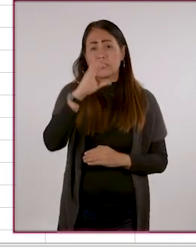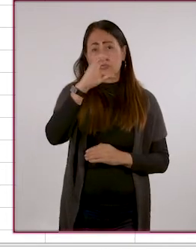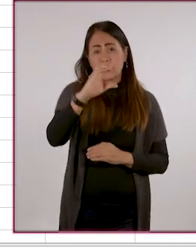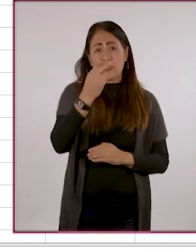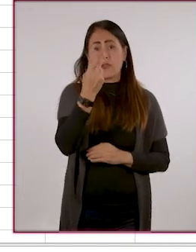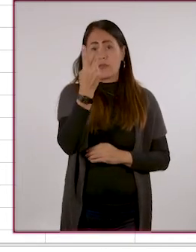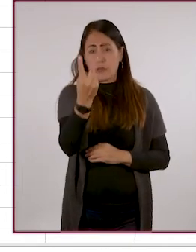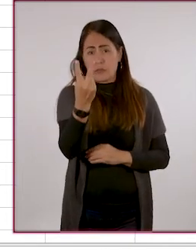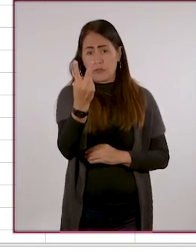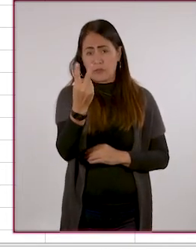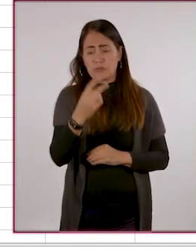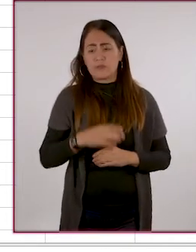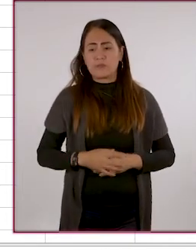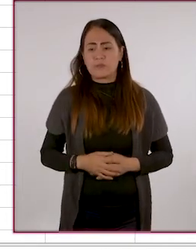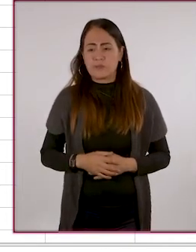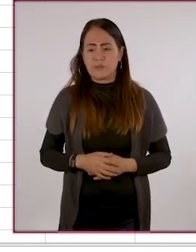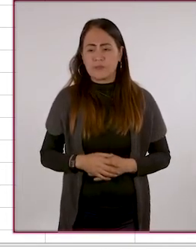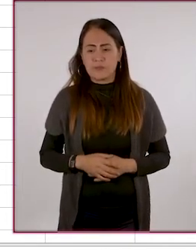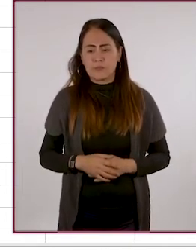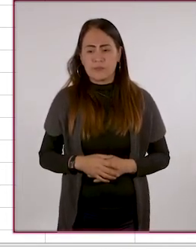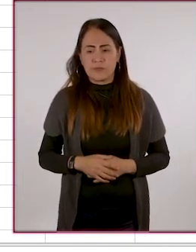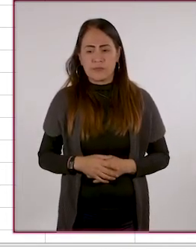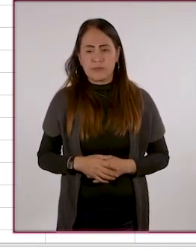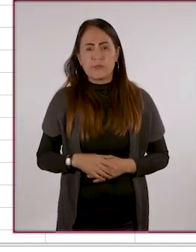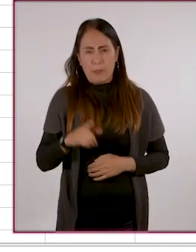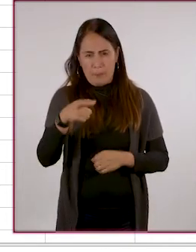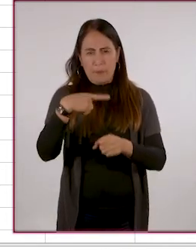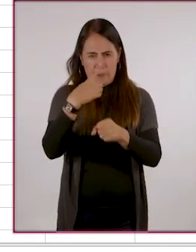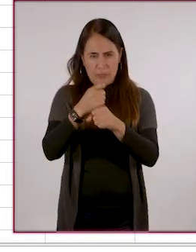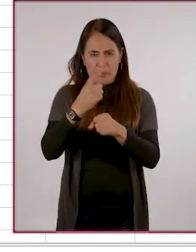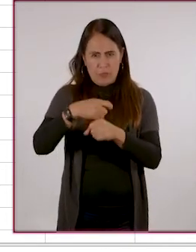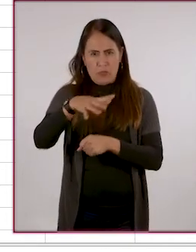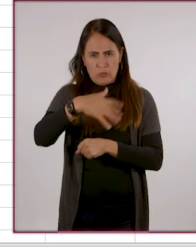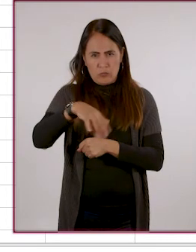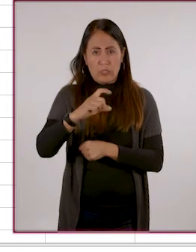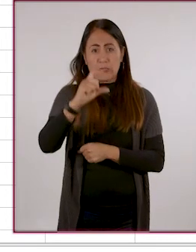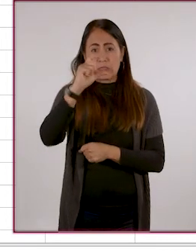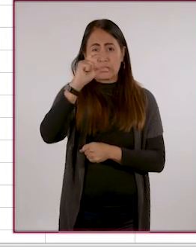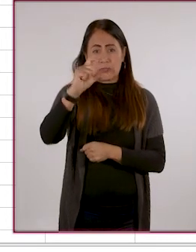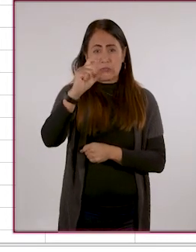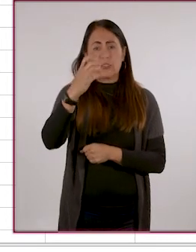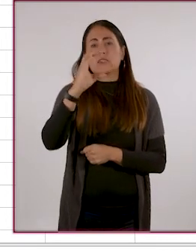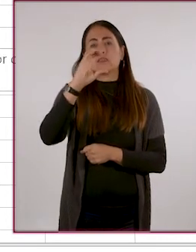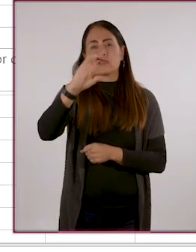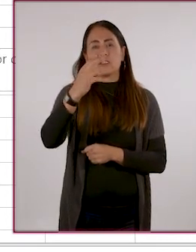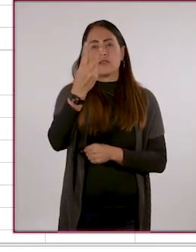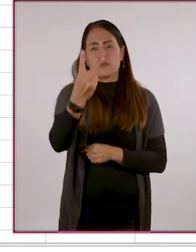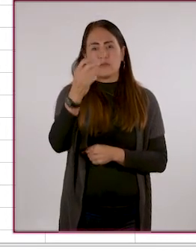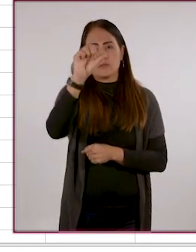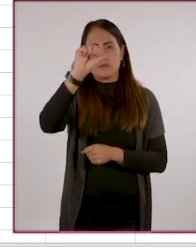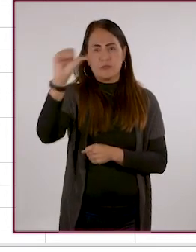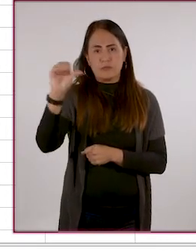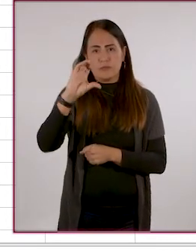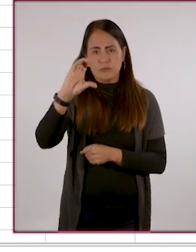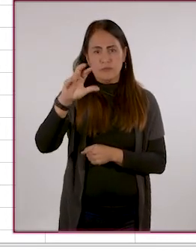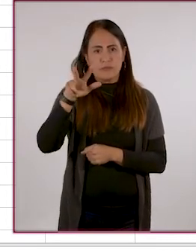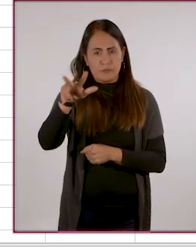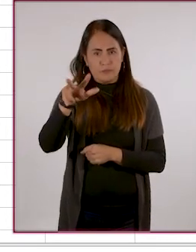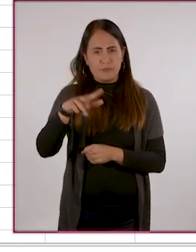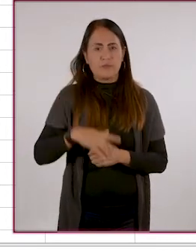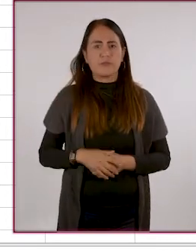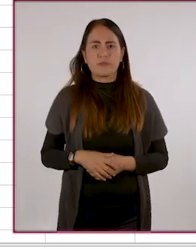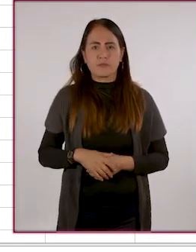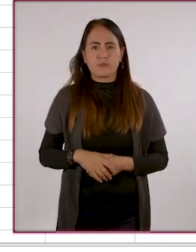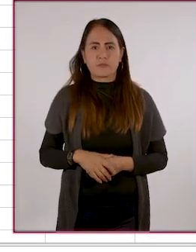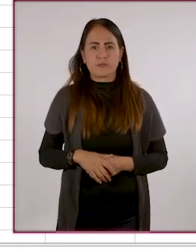y en este caso voy a poner C2, ¿no? Que es el rango que quiero que aquí busque primero, a C8, ¿no? Que son la